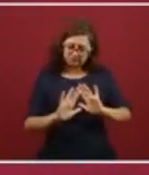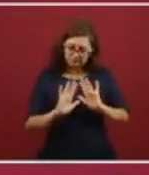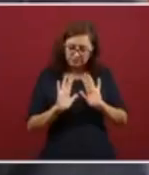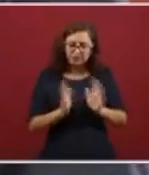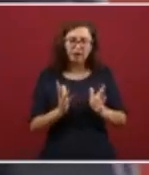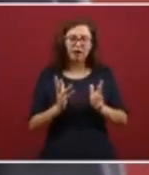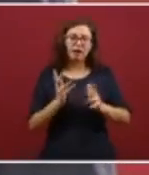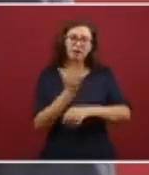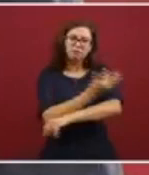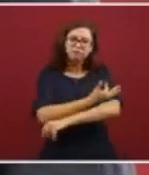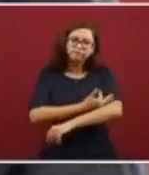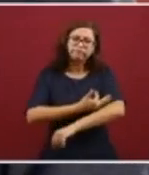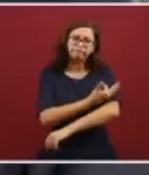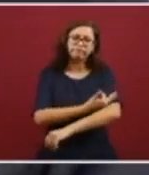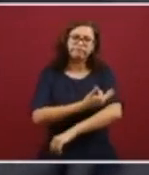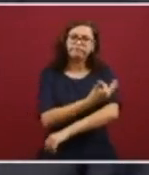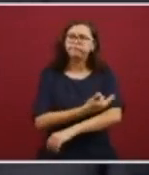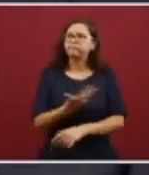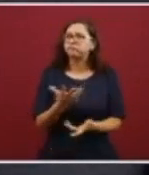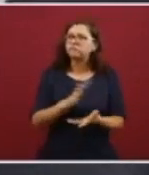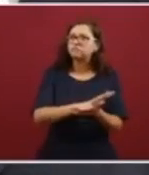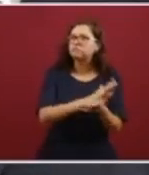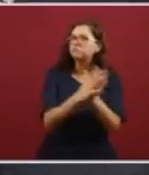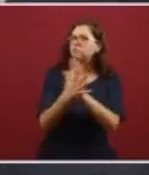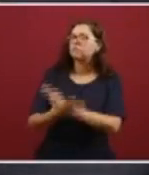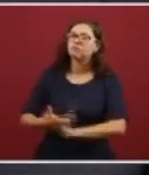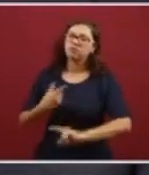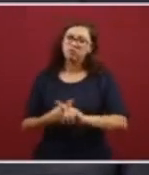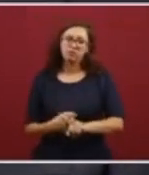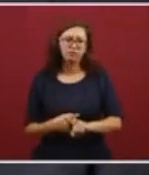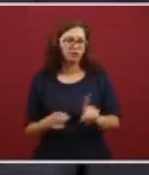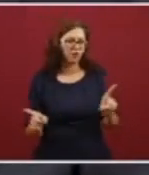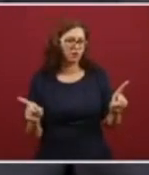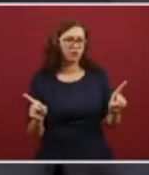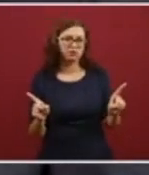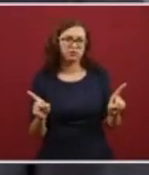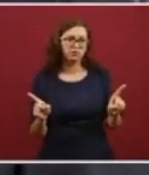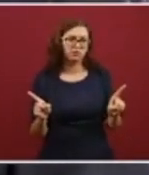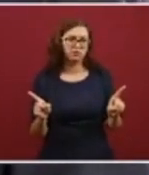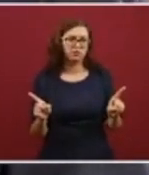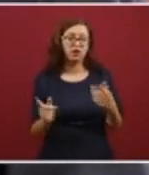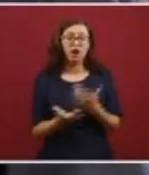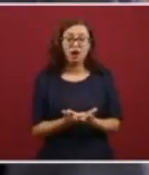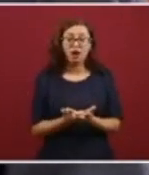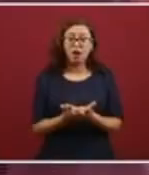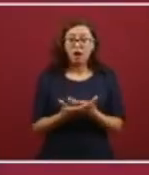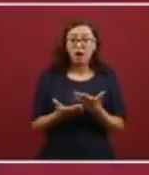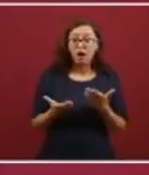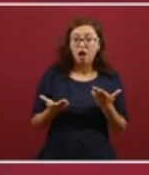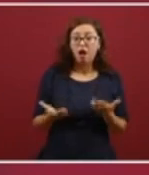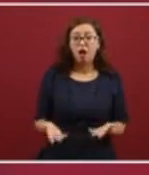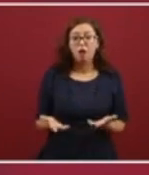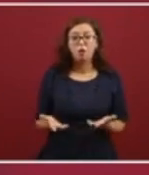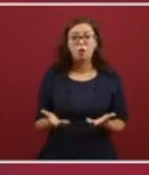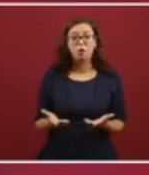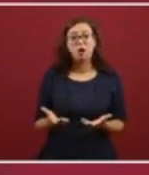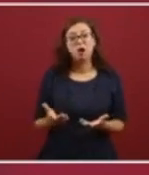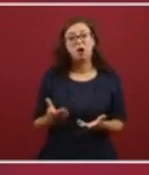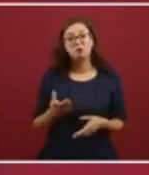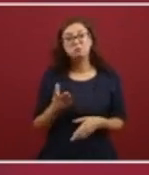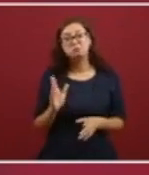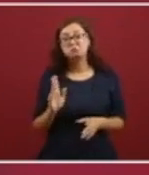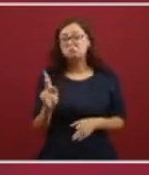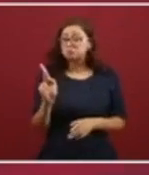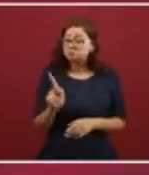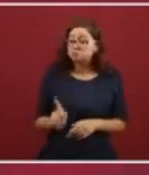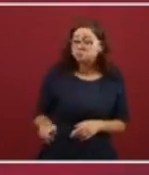ya no es el tiempo en que se pensaba que el